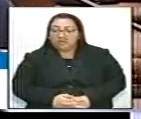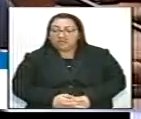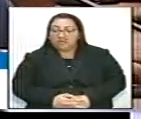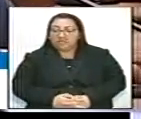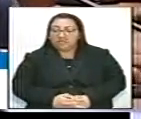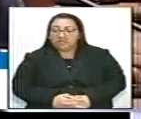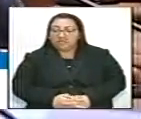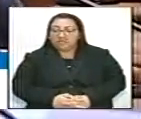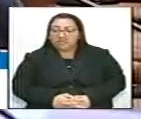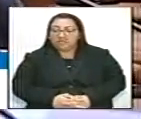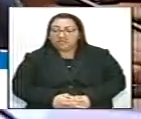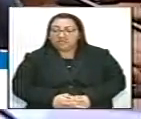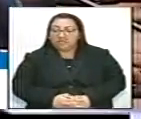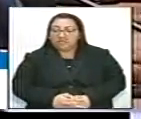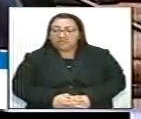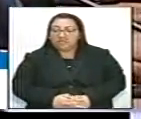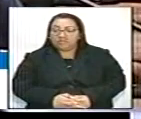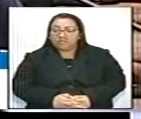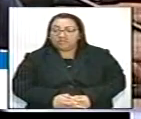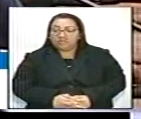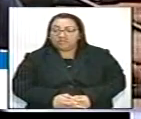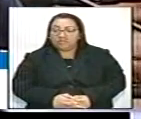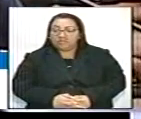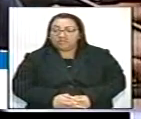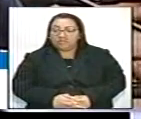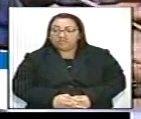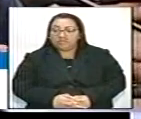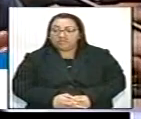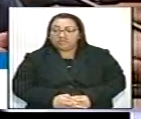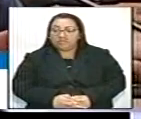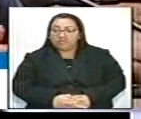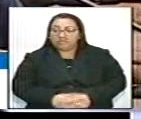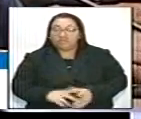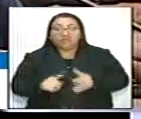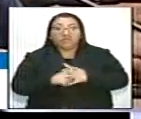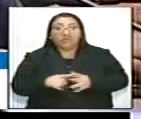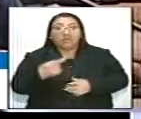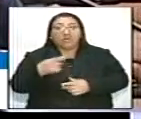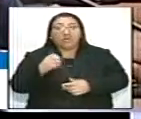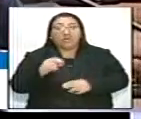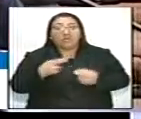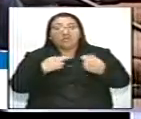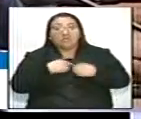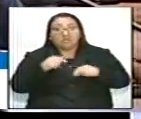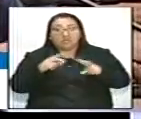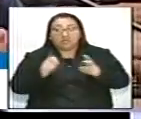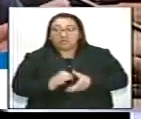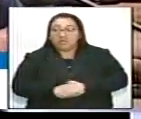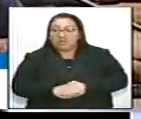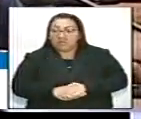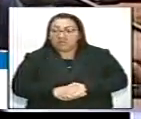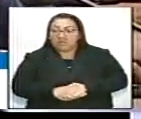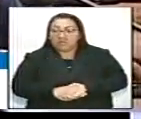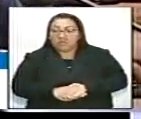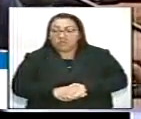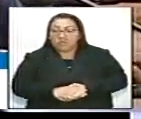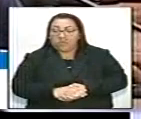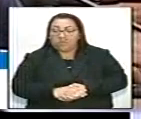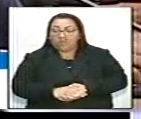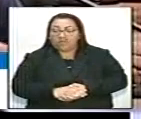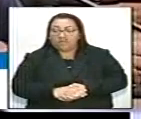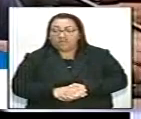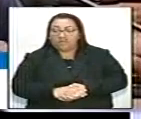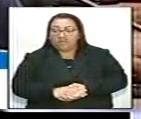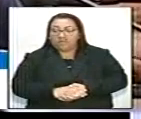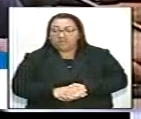tema de la fuga de Goro y de las responsabilidades que hay en torno a este tema, que tienen un cuestionamiento